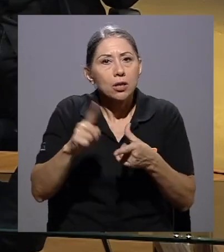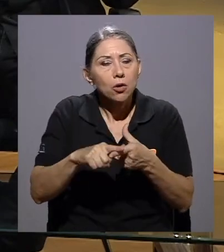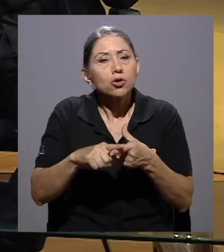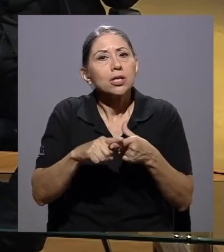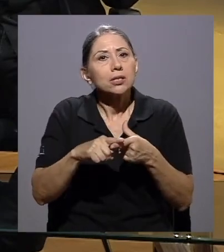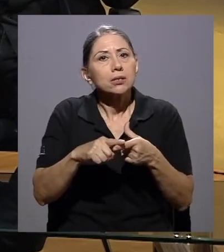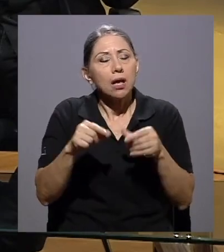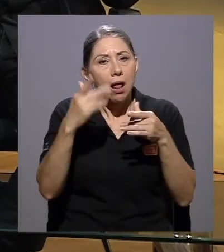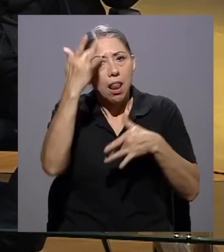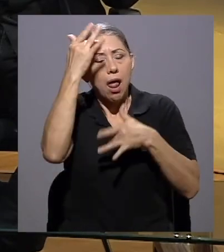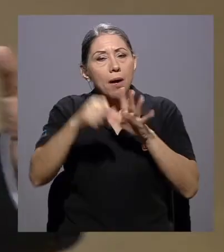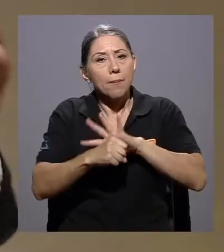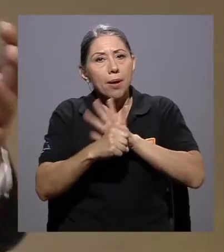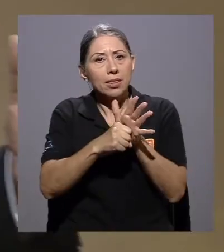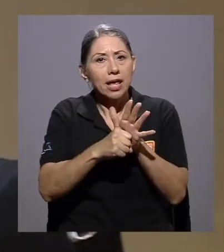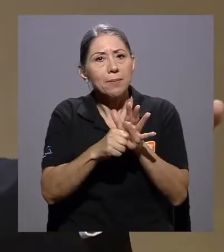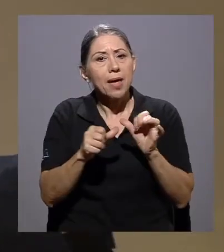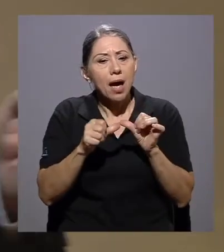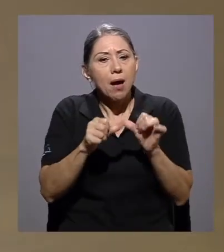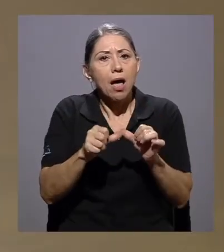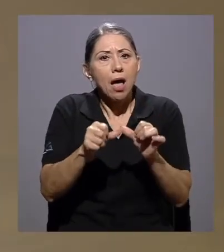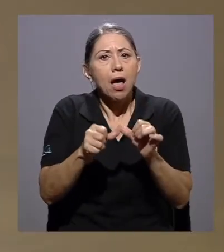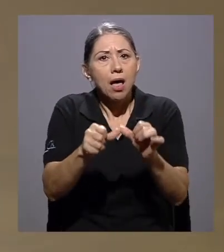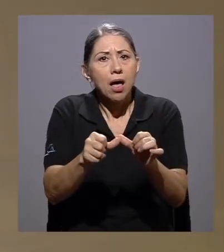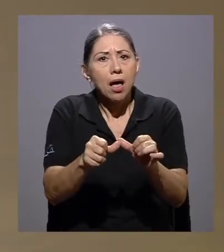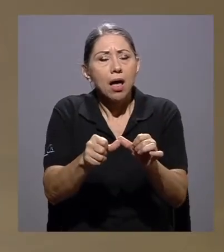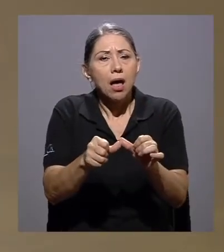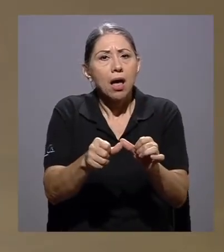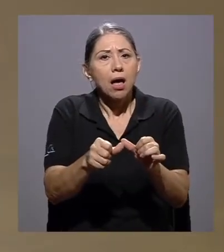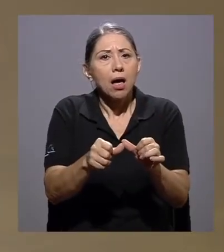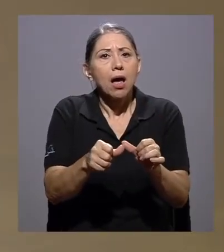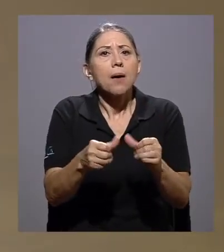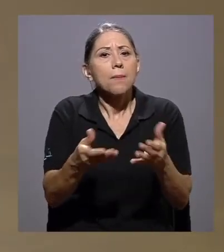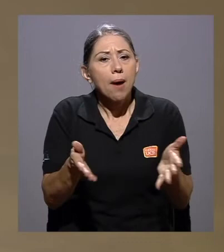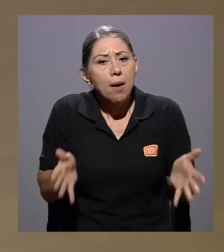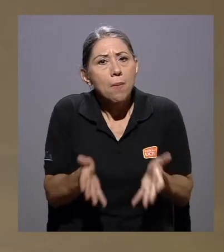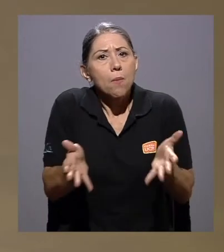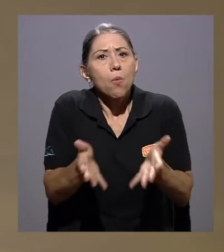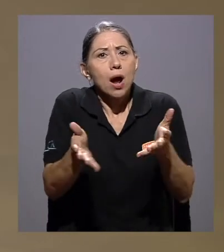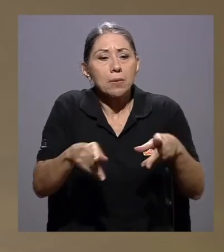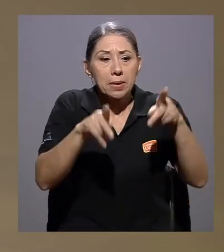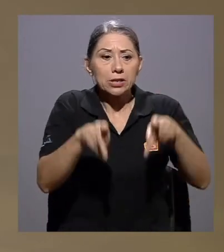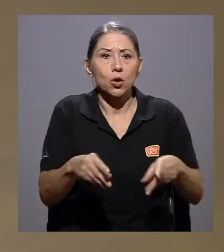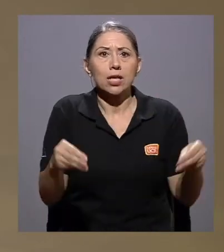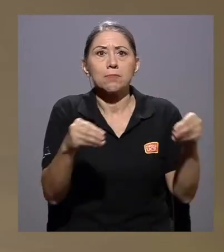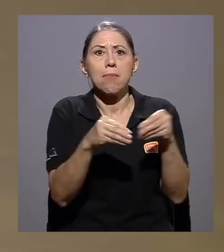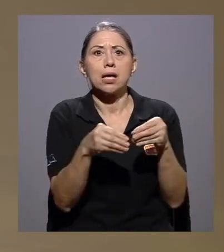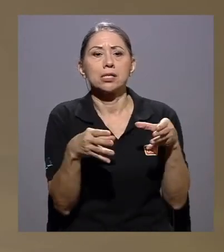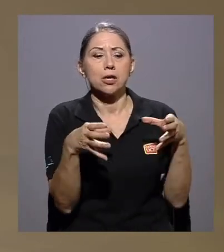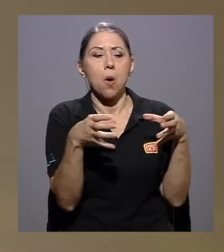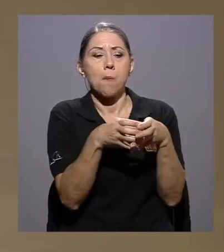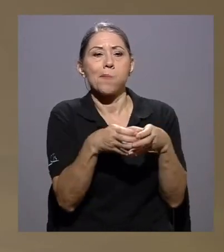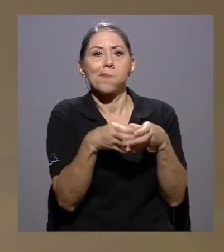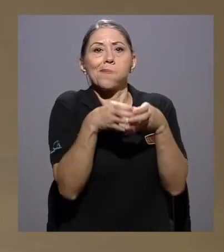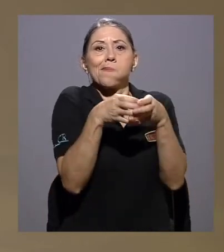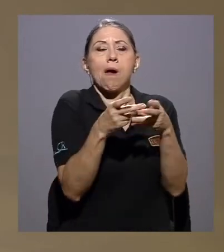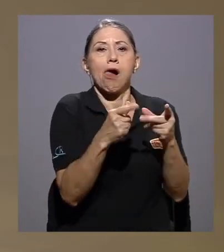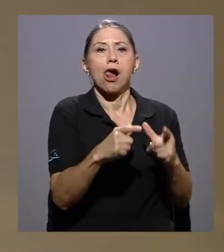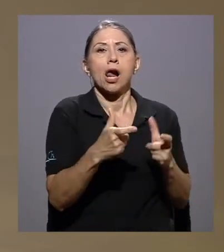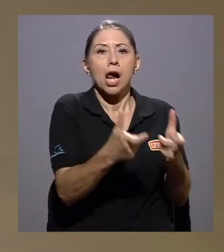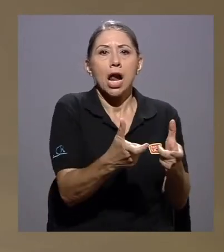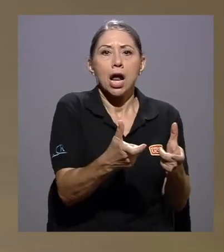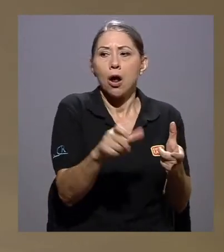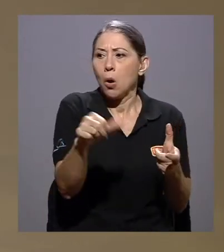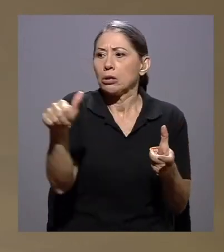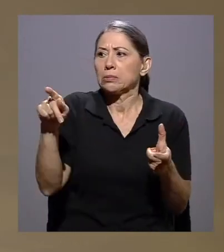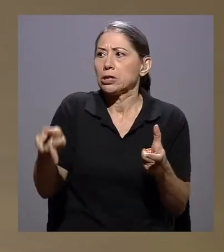y polarizar la lógica de apropiación de la riqueza. Claro, y viene otro elemento, y es también utilizar el